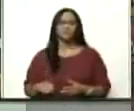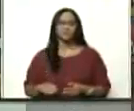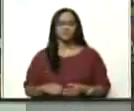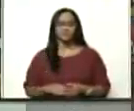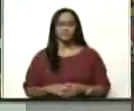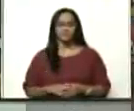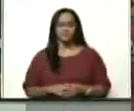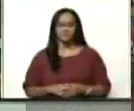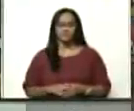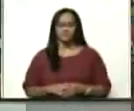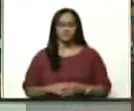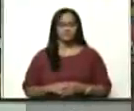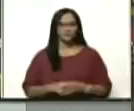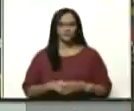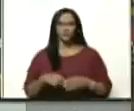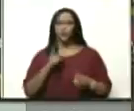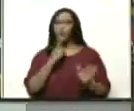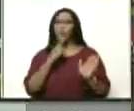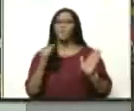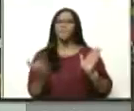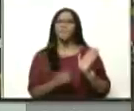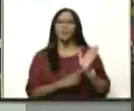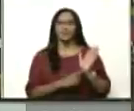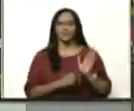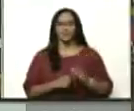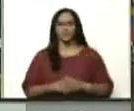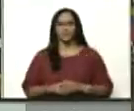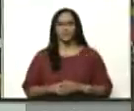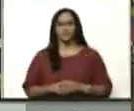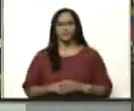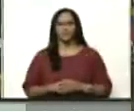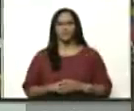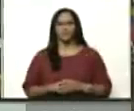De punta a punta. Esto quedó así.